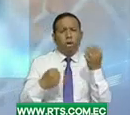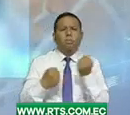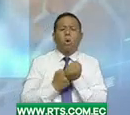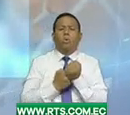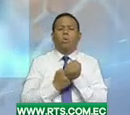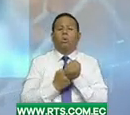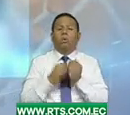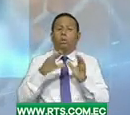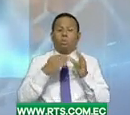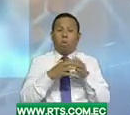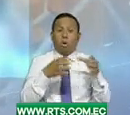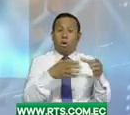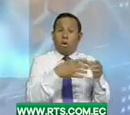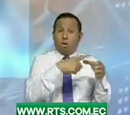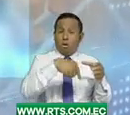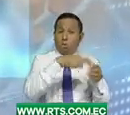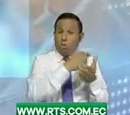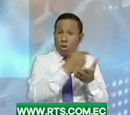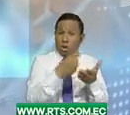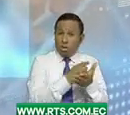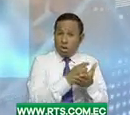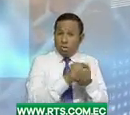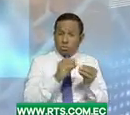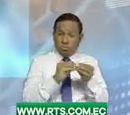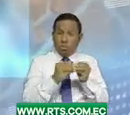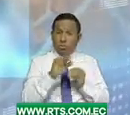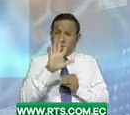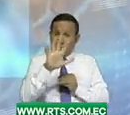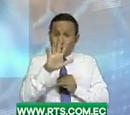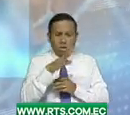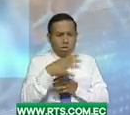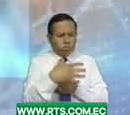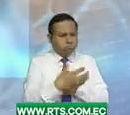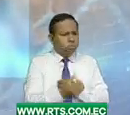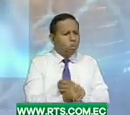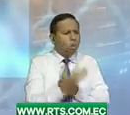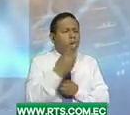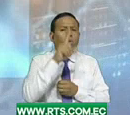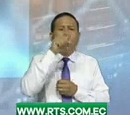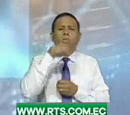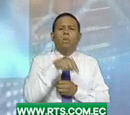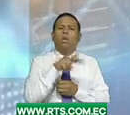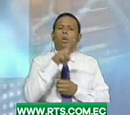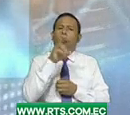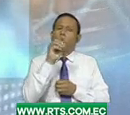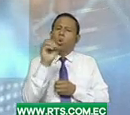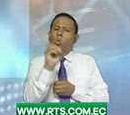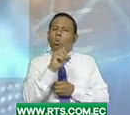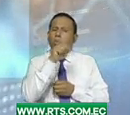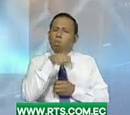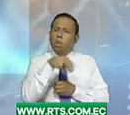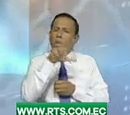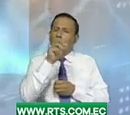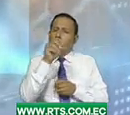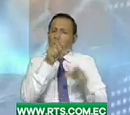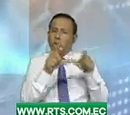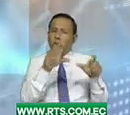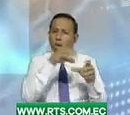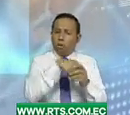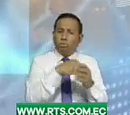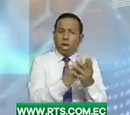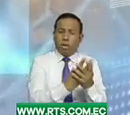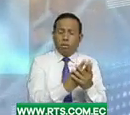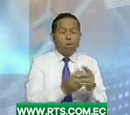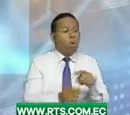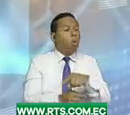CPL Guayas número 5 se calcula una población de 1.200 a 1.300 personas, mientras que en la cárcel